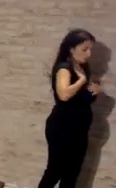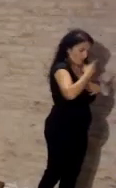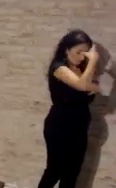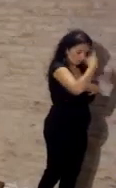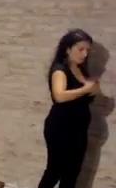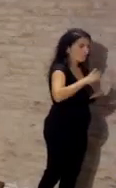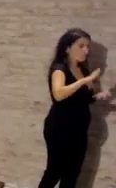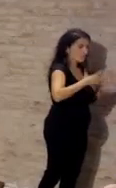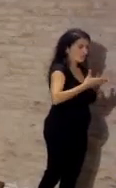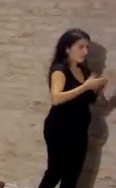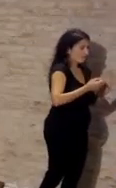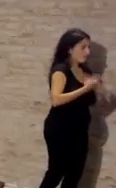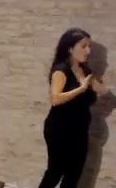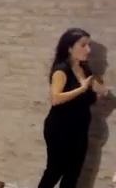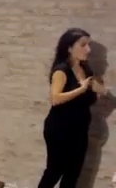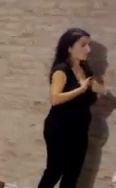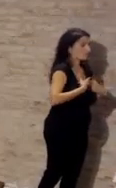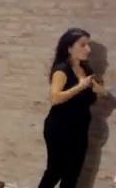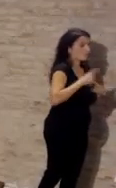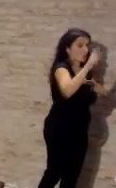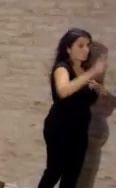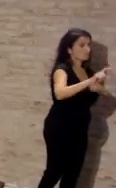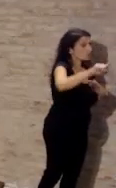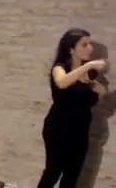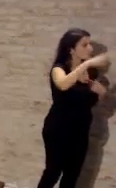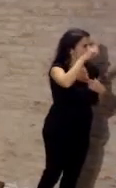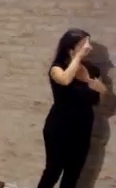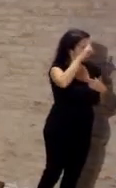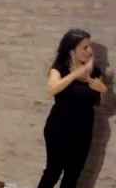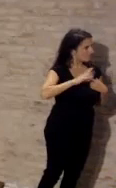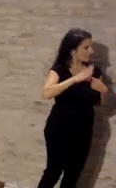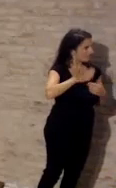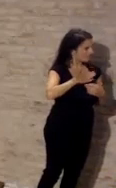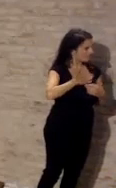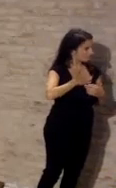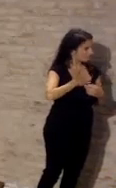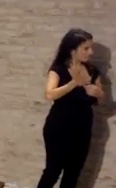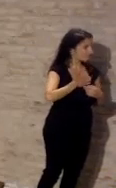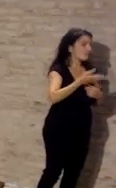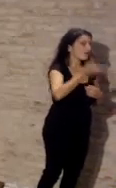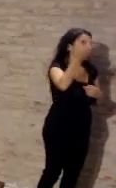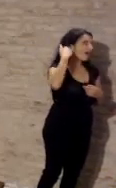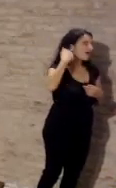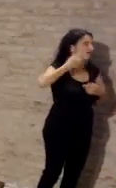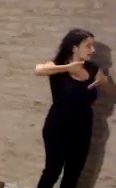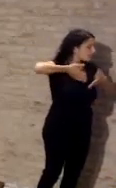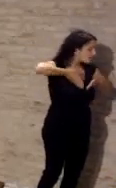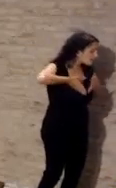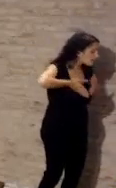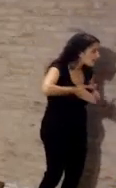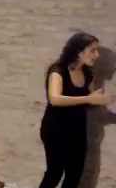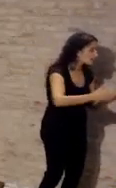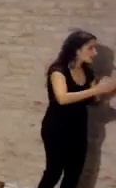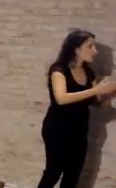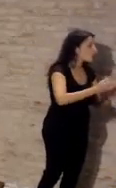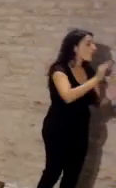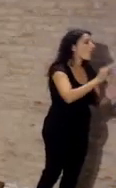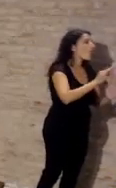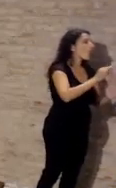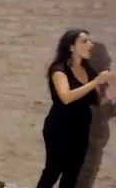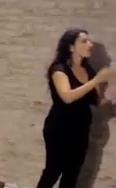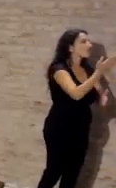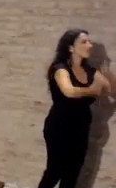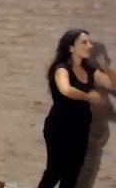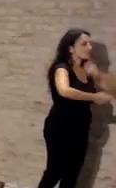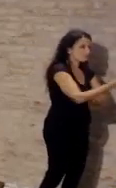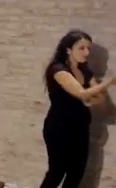eso para las personas con discapacidad es muy importante porque desde que nacemos o desde que adquirimos una discapacidad nos quieren cambiar eh o no